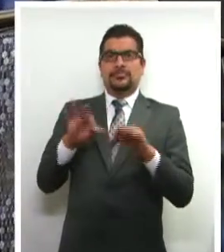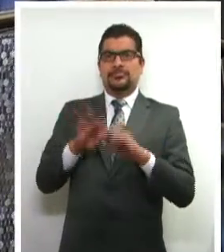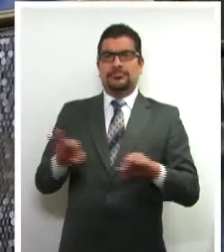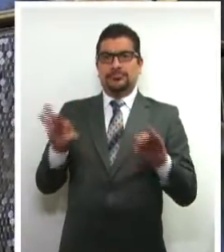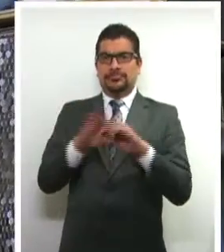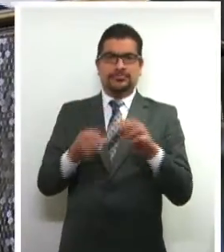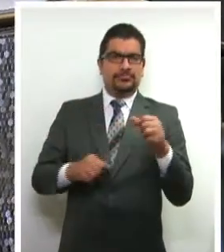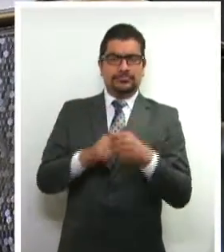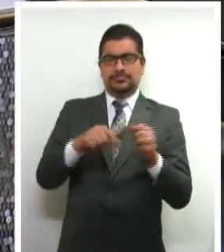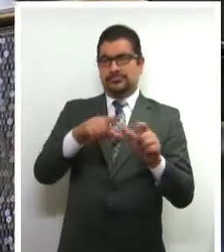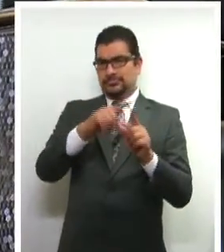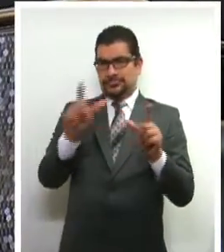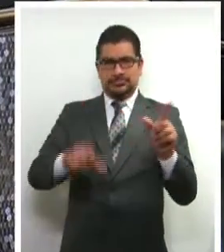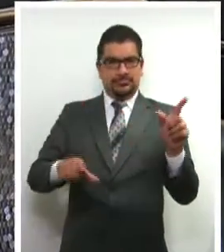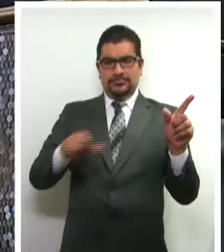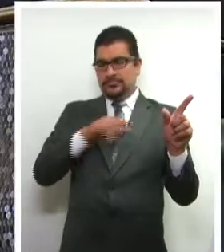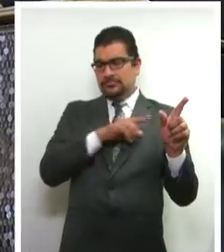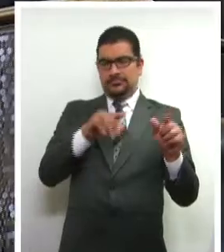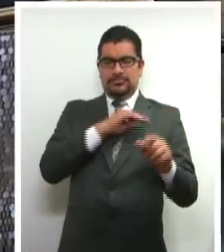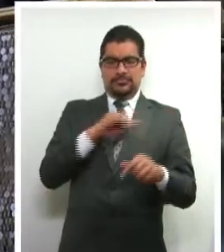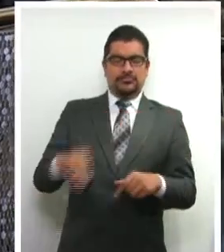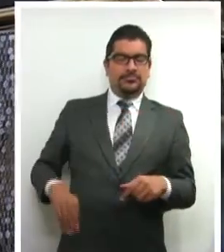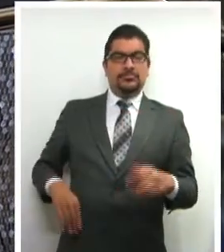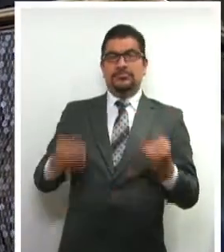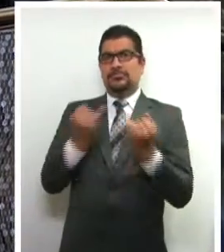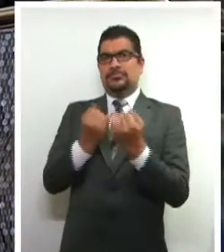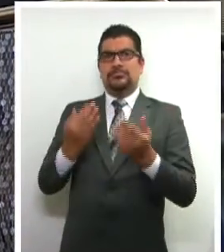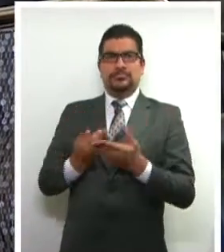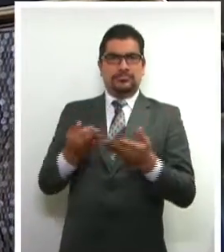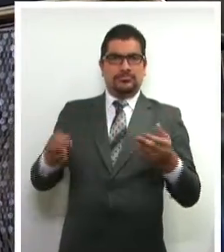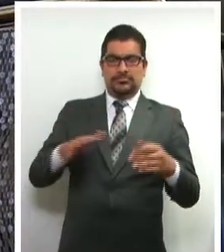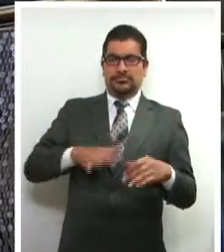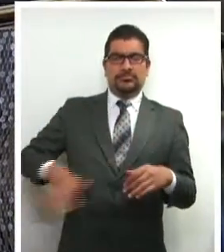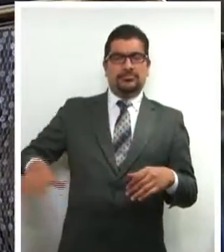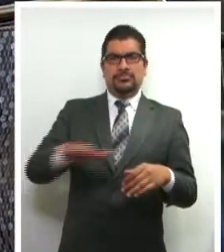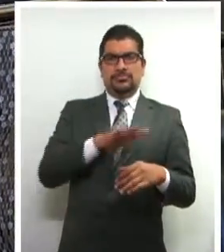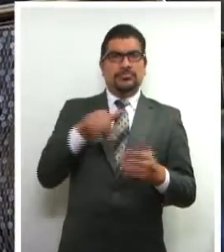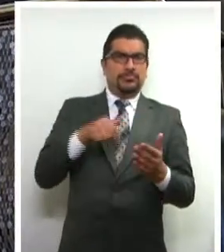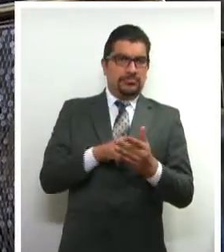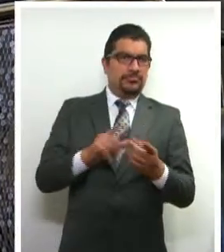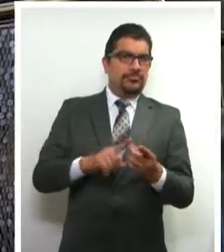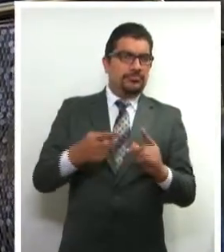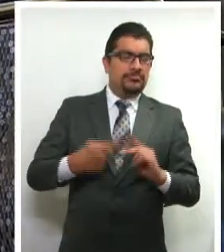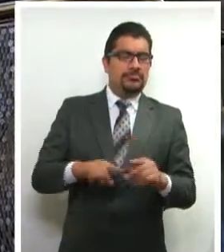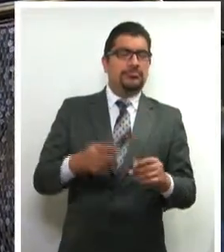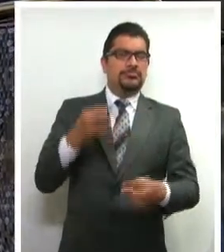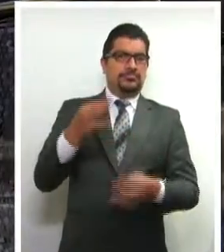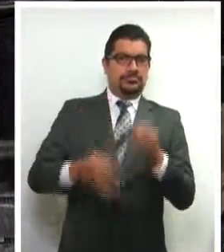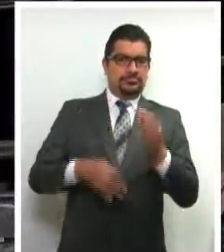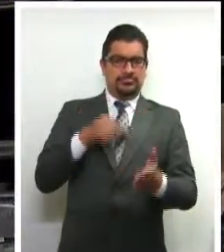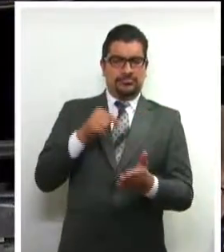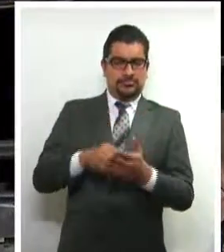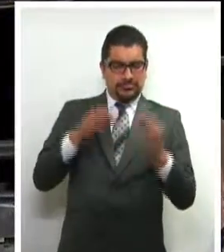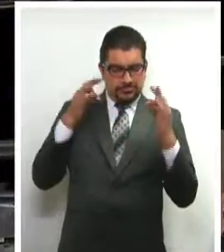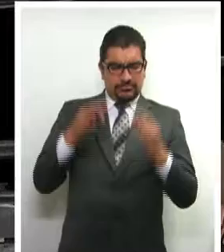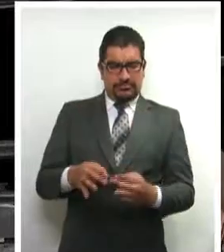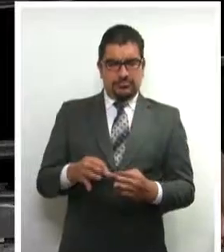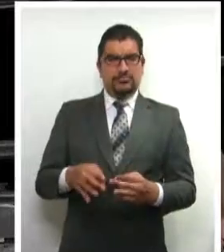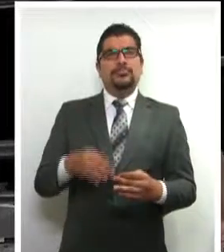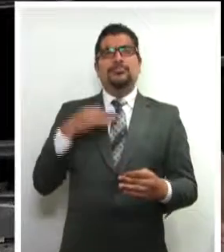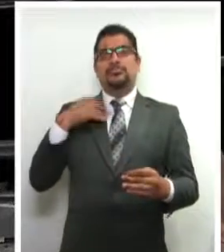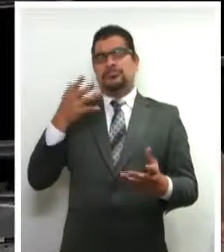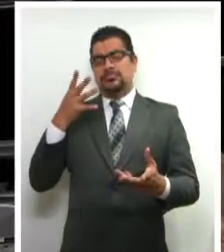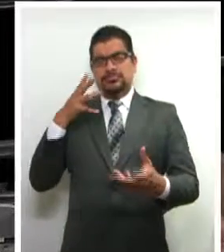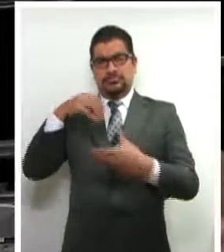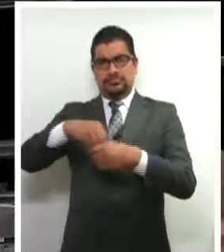división territorial, el territorio municipal constituye la superficie terrestre en donde el origen jurídico propio de la entidad municipal impera